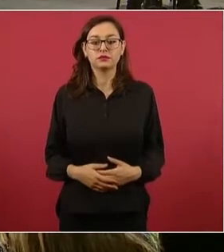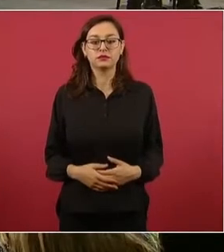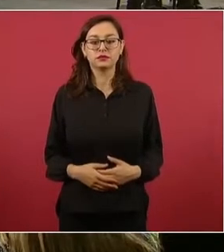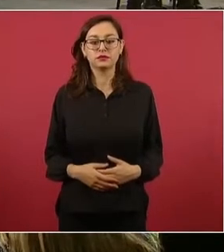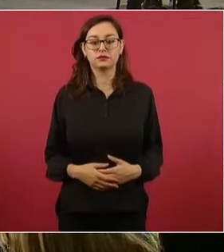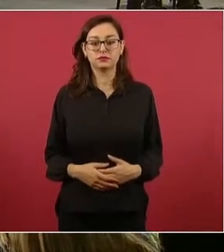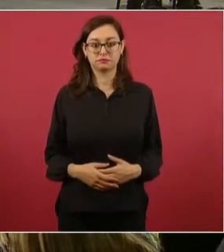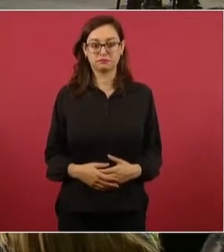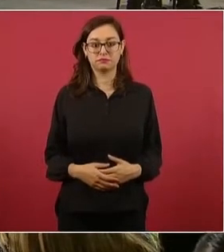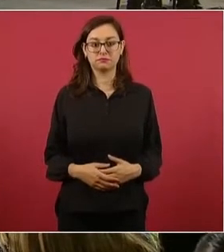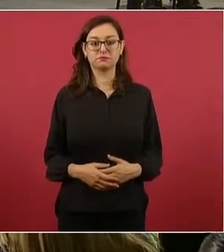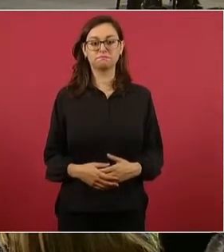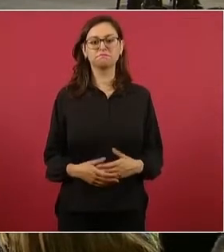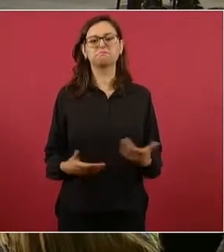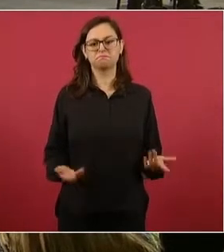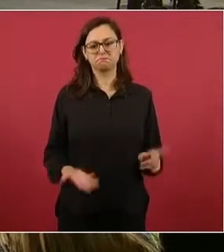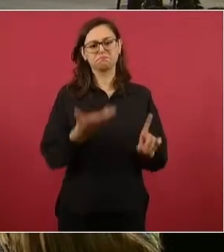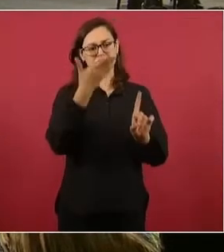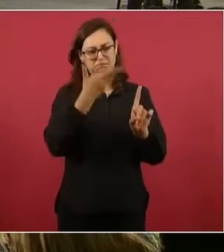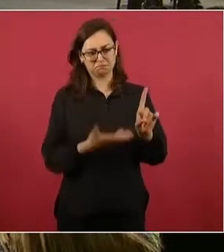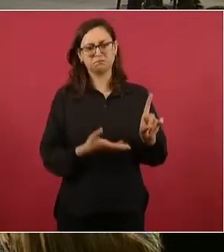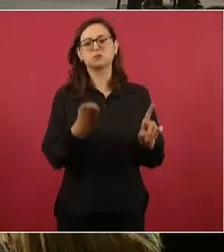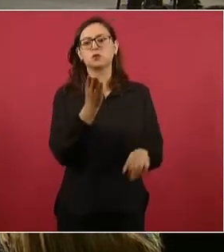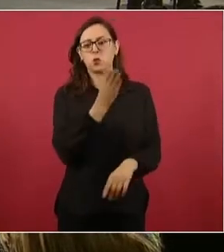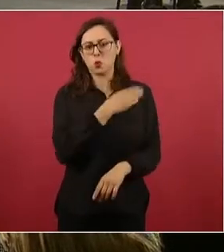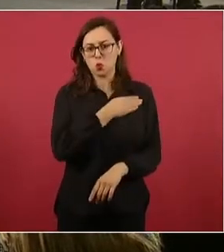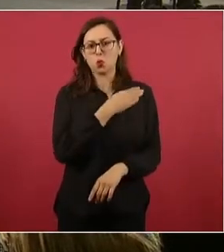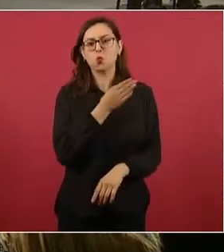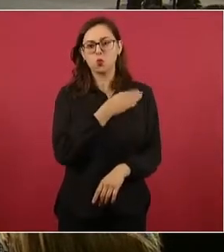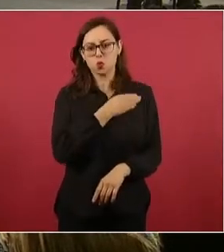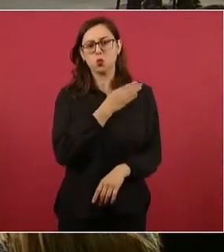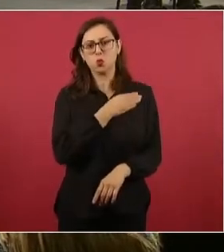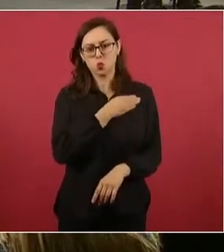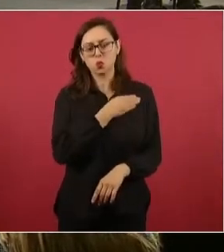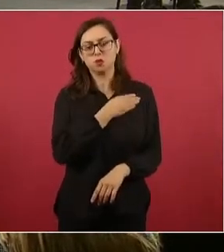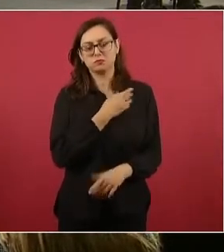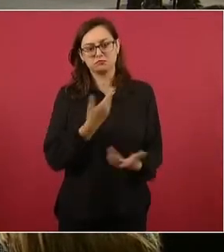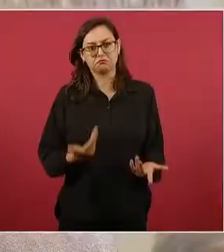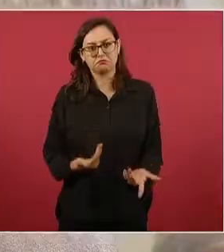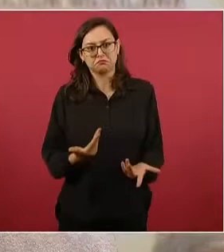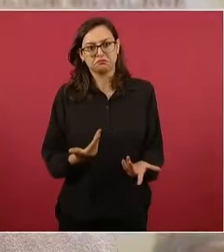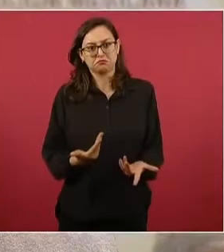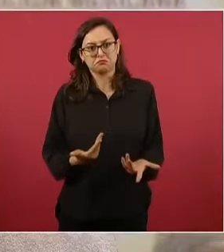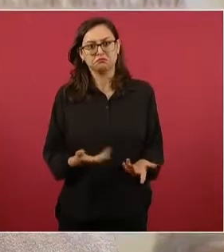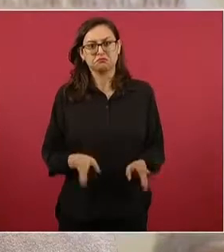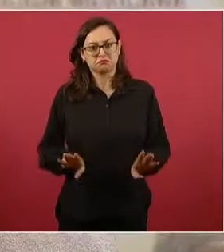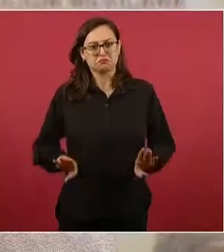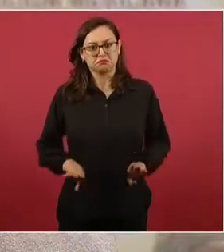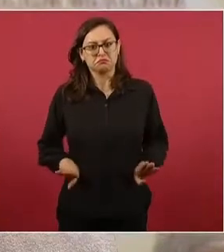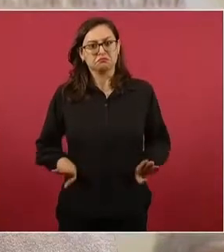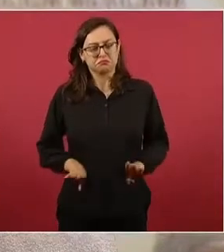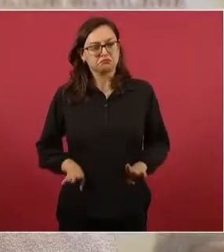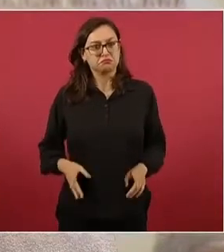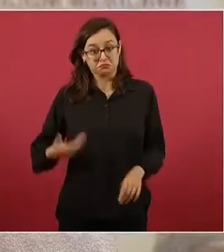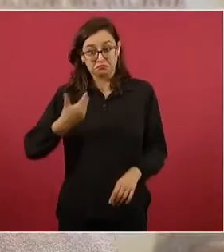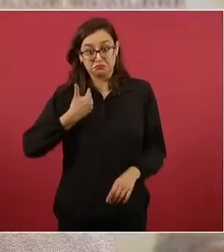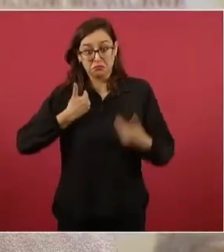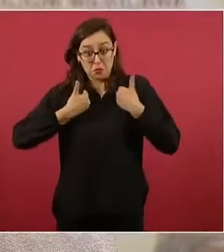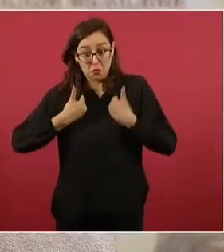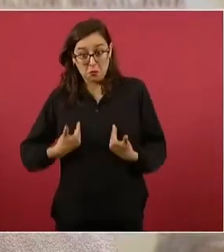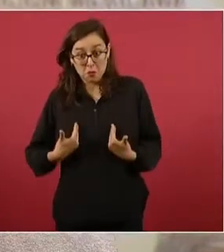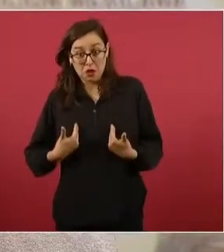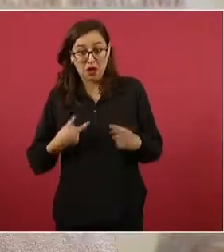y él es una gente buena y tenemos una extraordinaria relación.